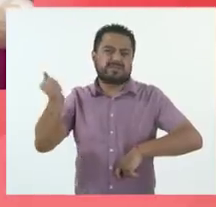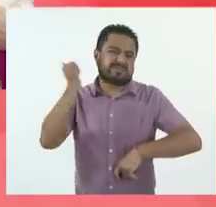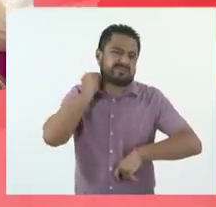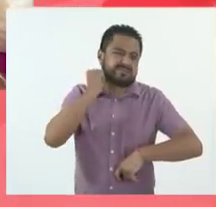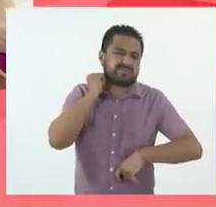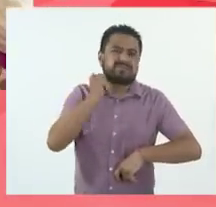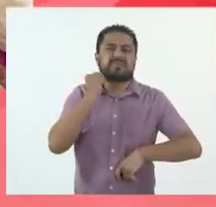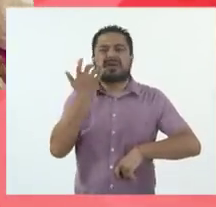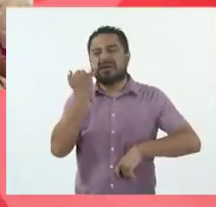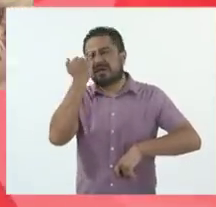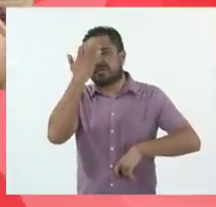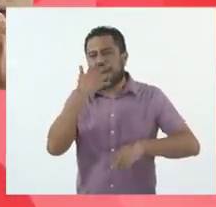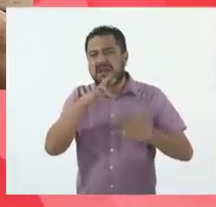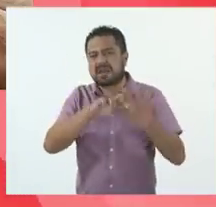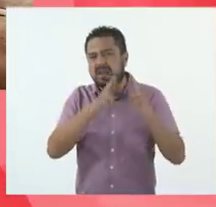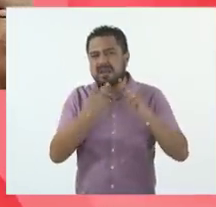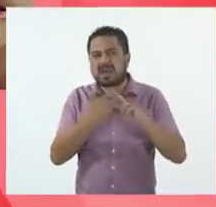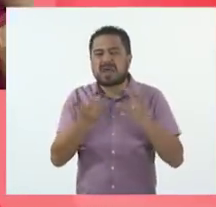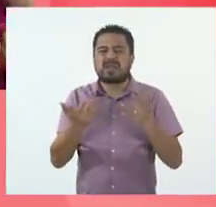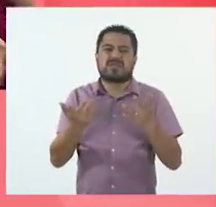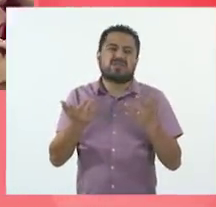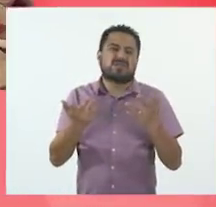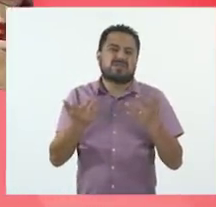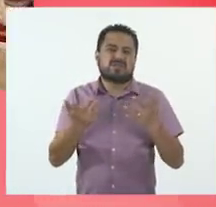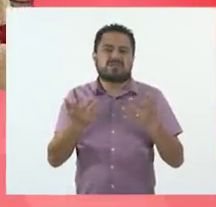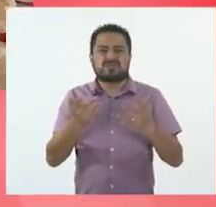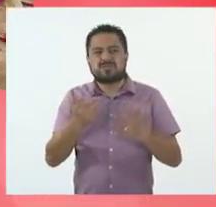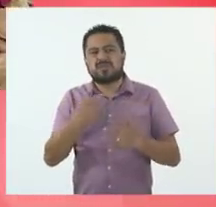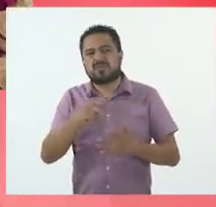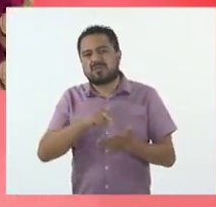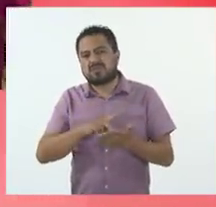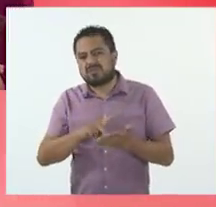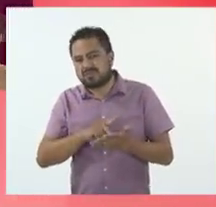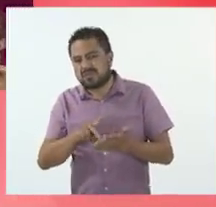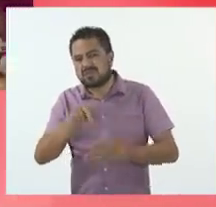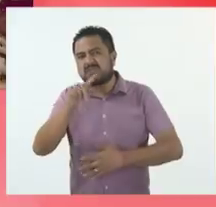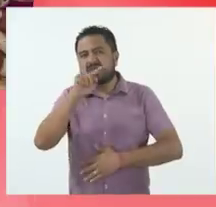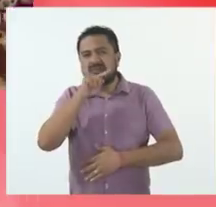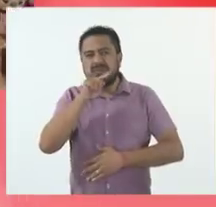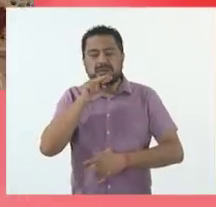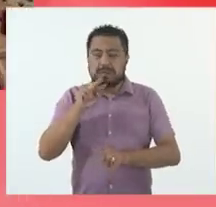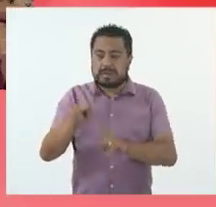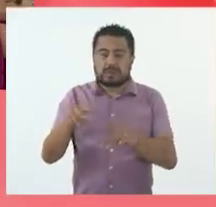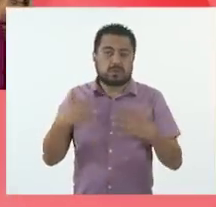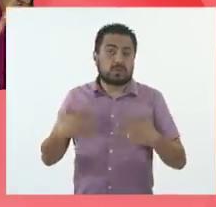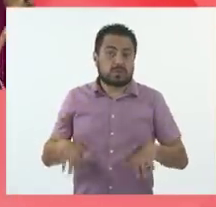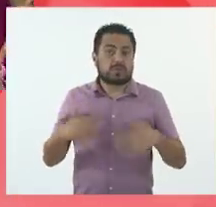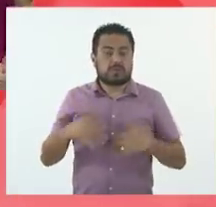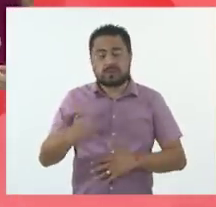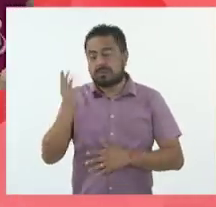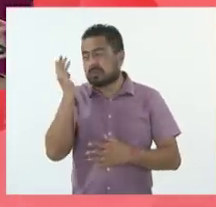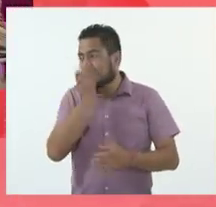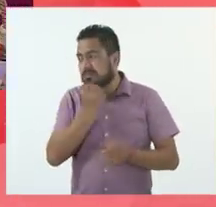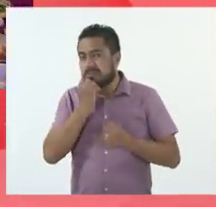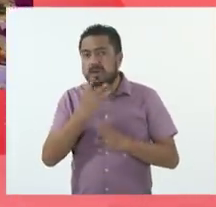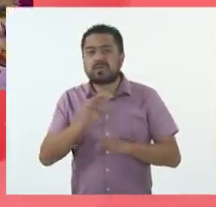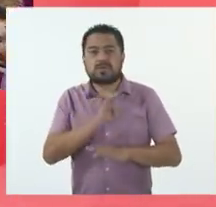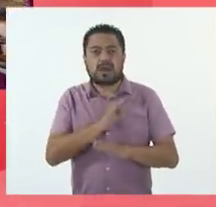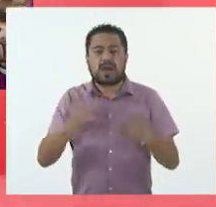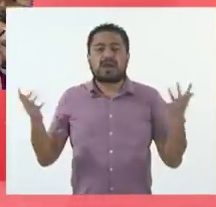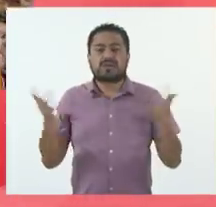estropajos, imágenes religiosas, las plumitas. Así que ya vimos lo noble que es esta fibra. Se pueden hacer